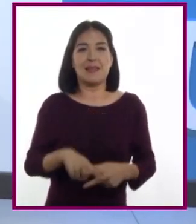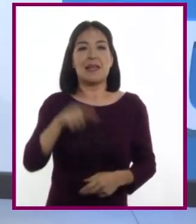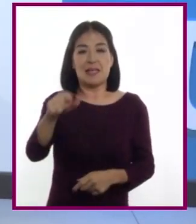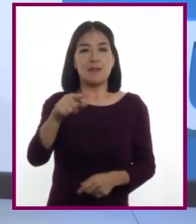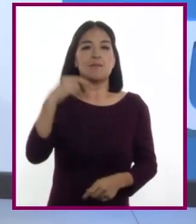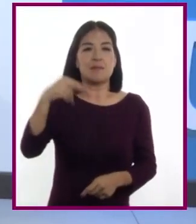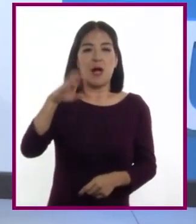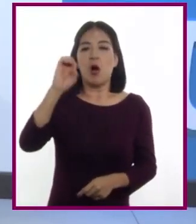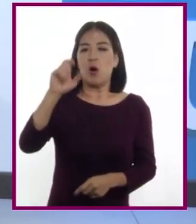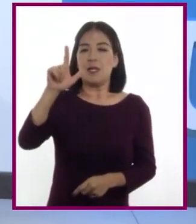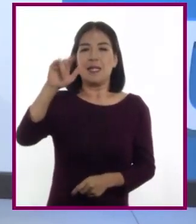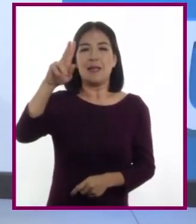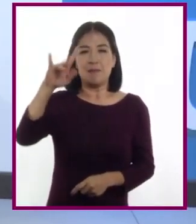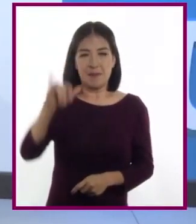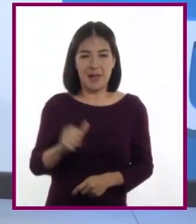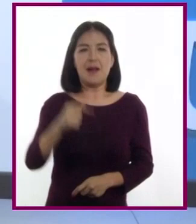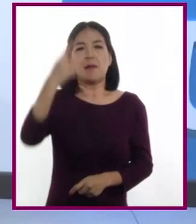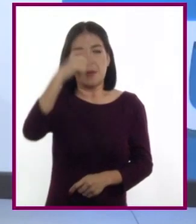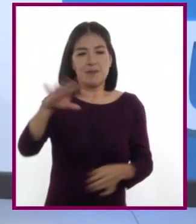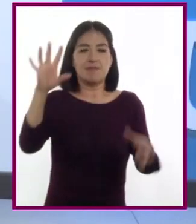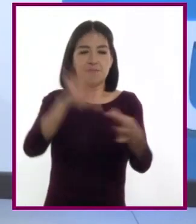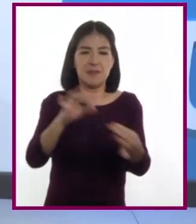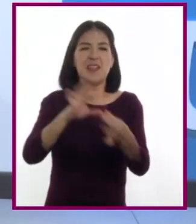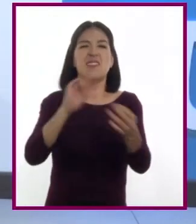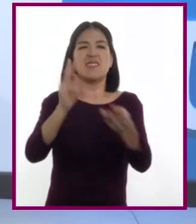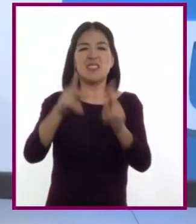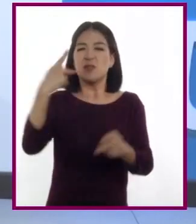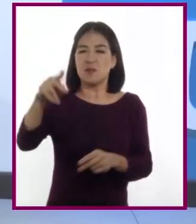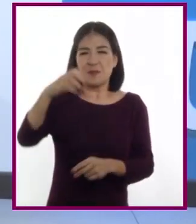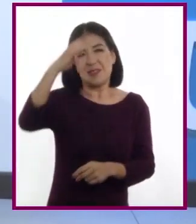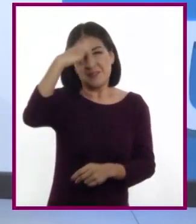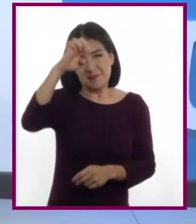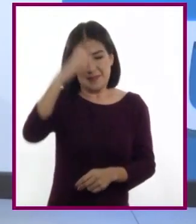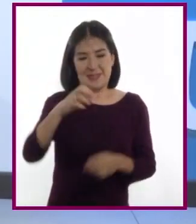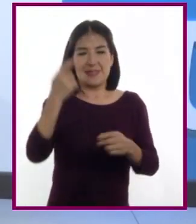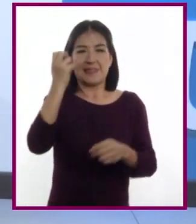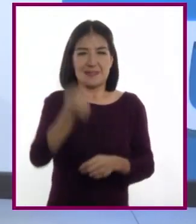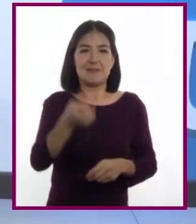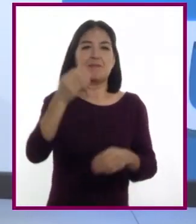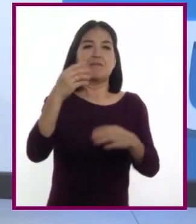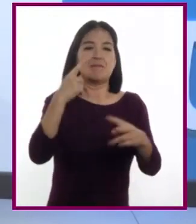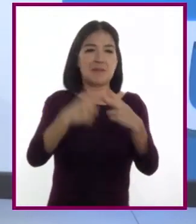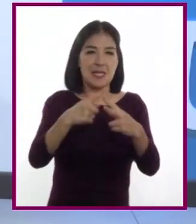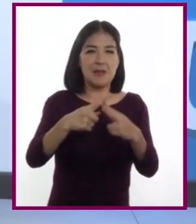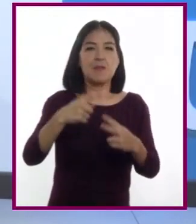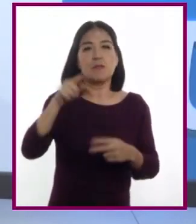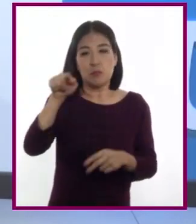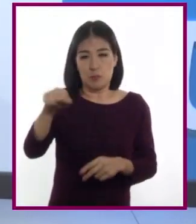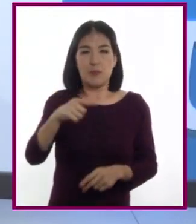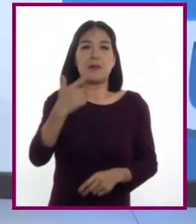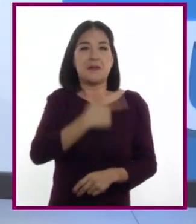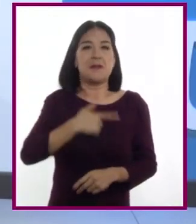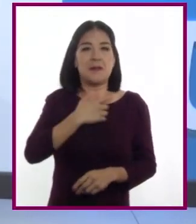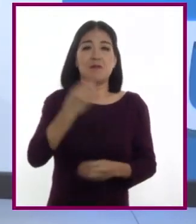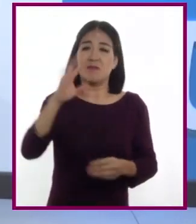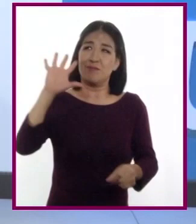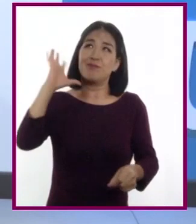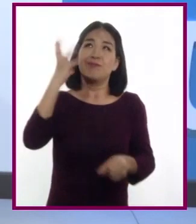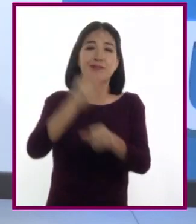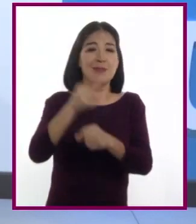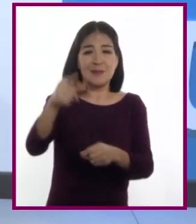Olimpia Figueras, quien nos platicará sobre su experiencia con las matemáticas, pues ha dedicado gran parte de su vida a